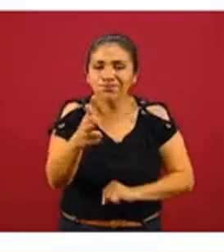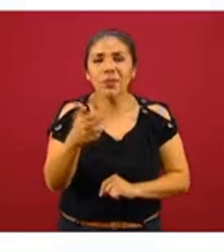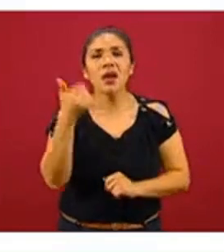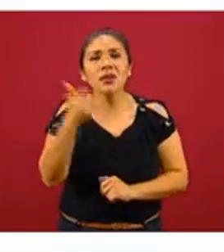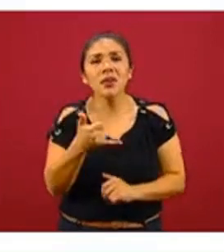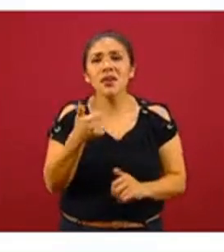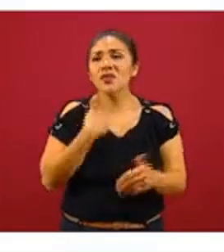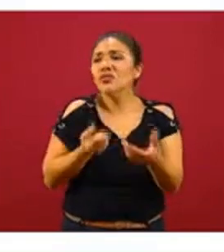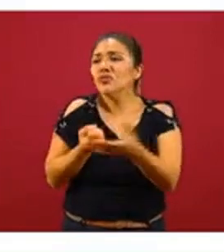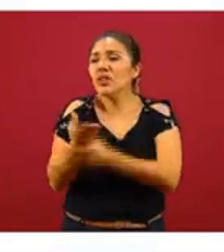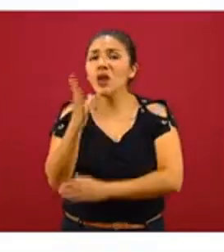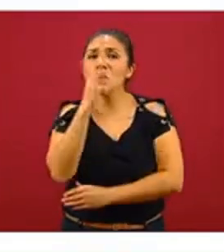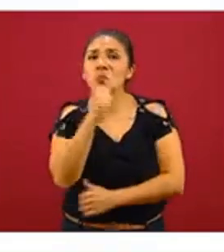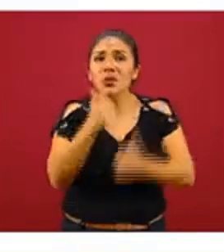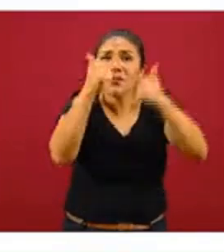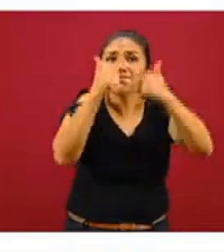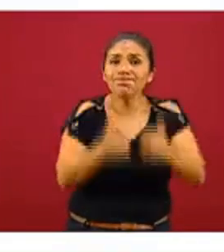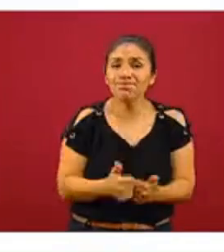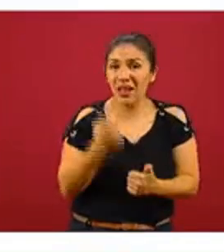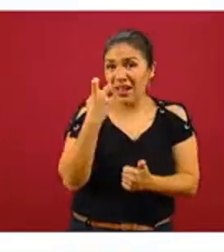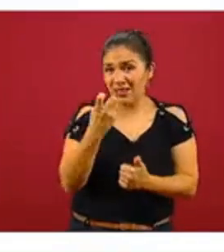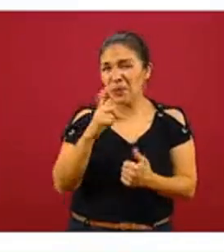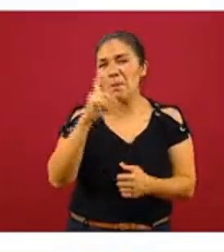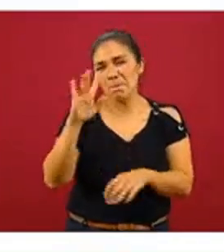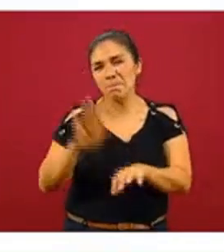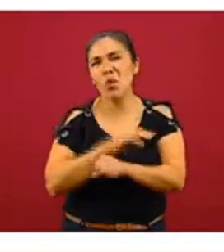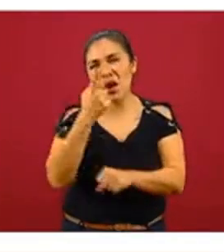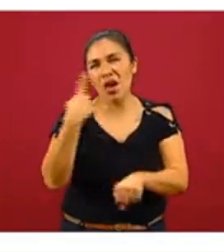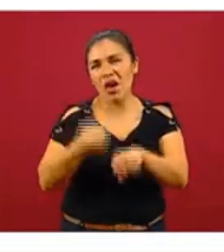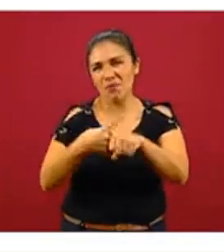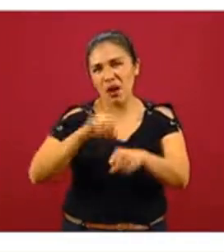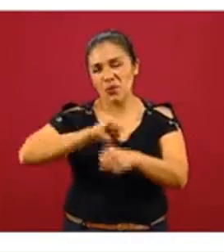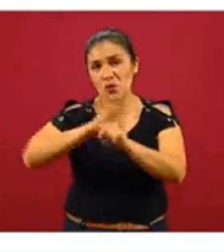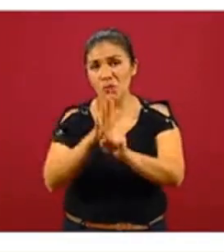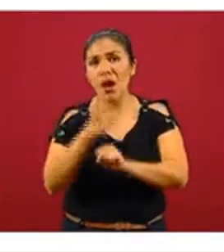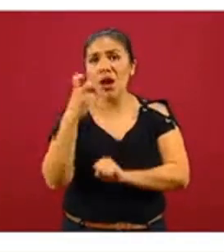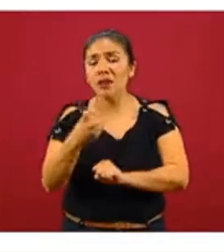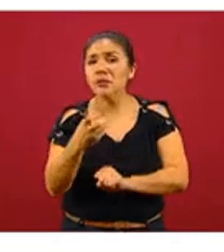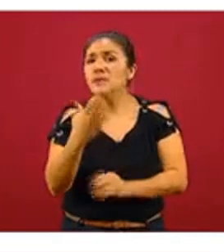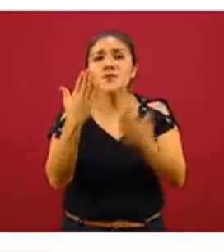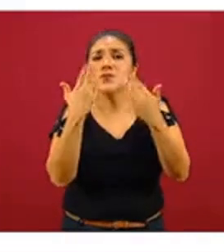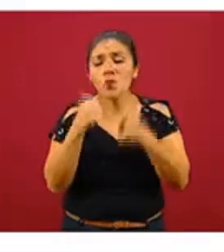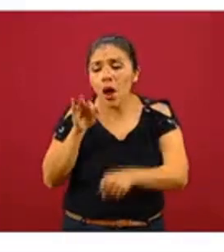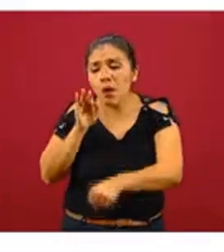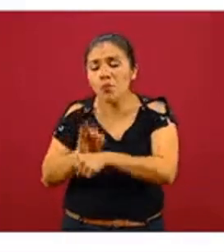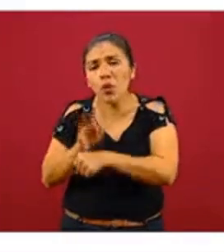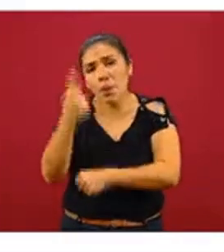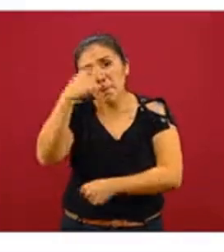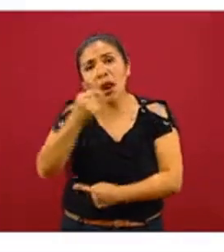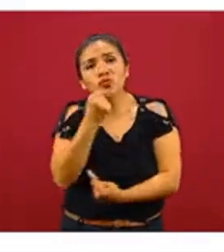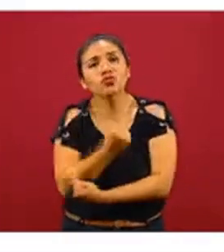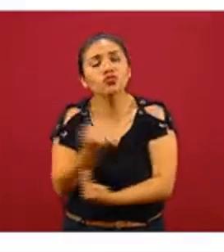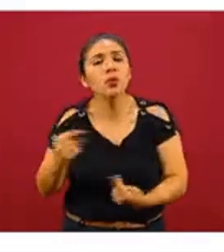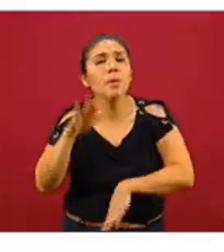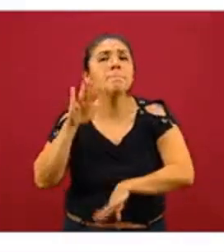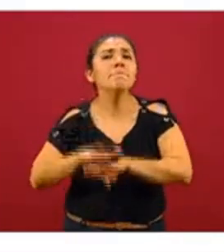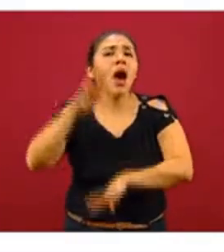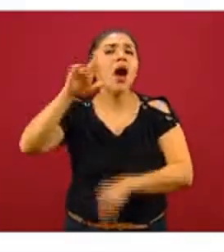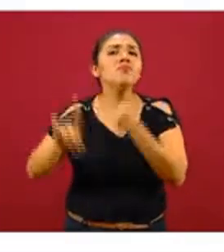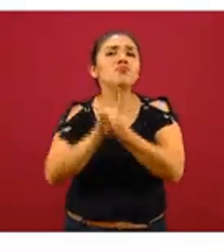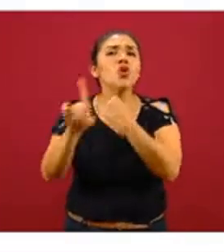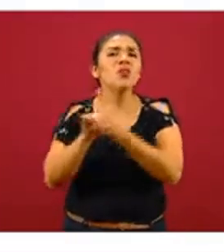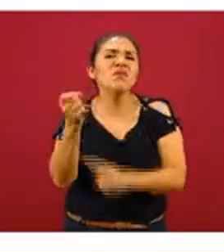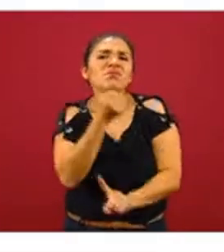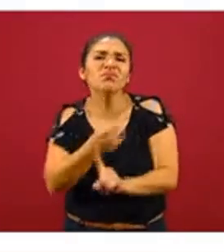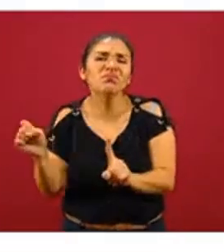movimiento derivados de la pandemia debilitan los factores de protección de la infancia y incrementan la violencia familiar y